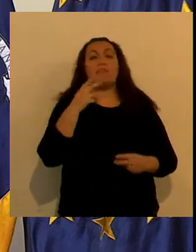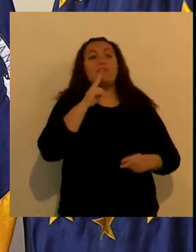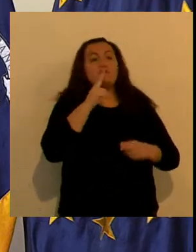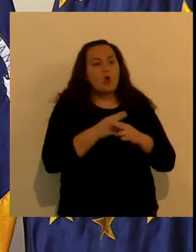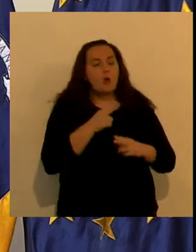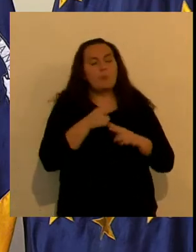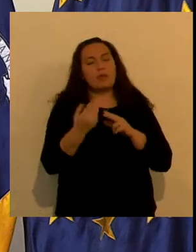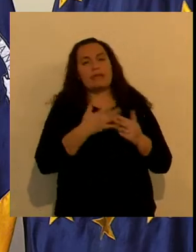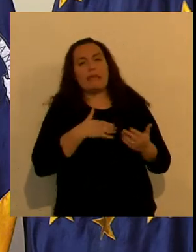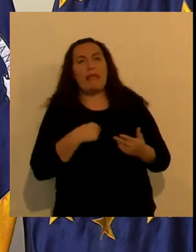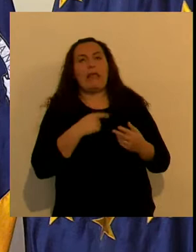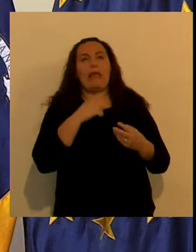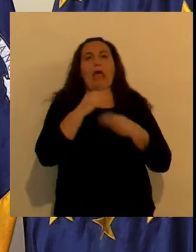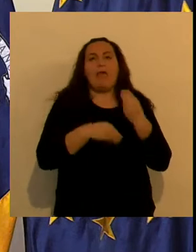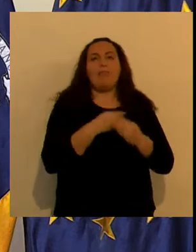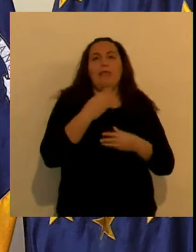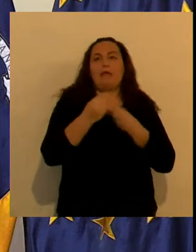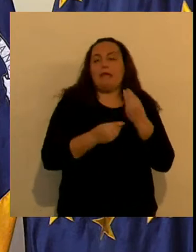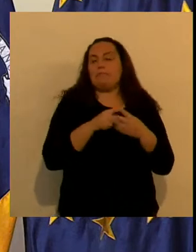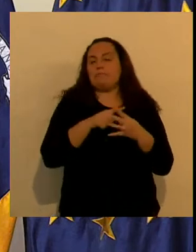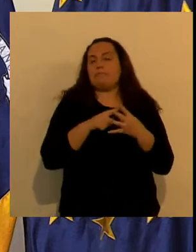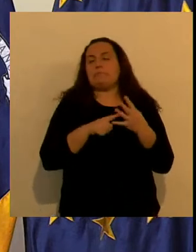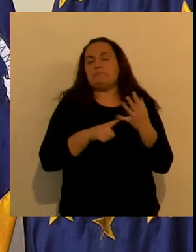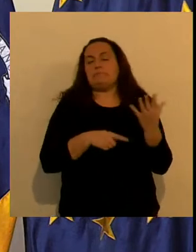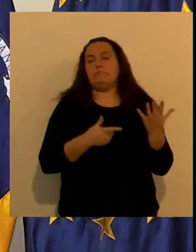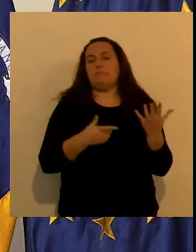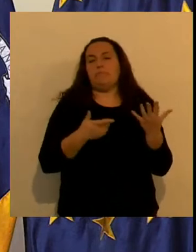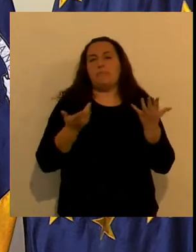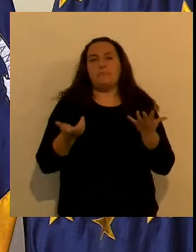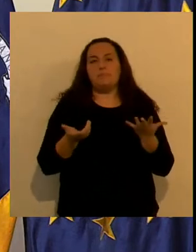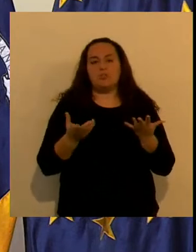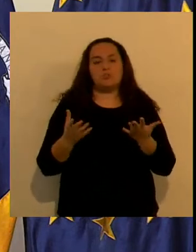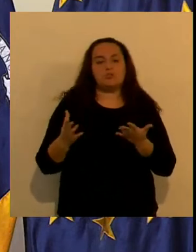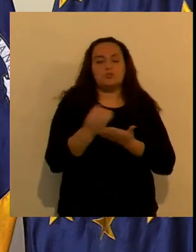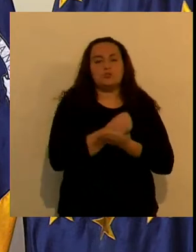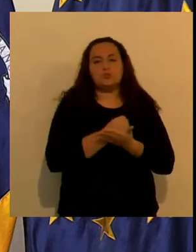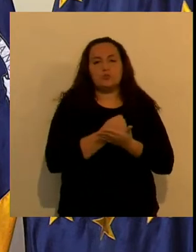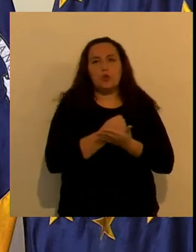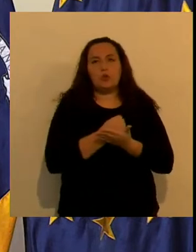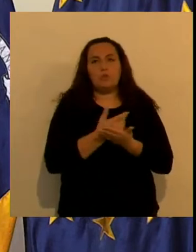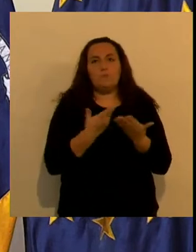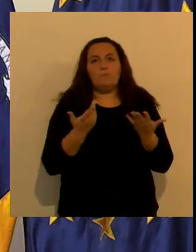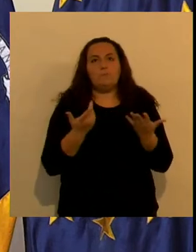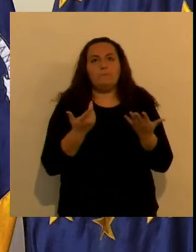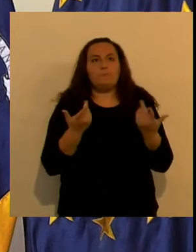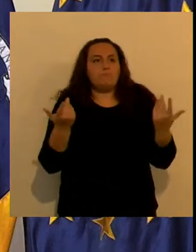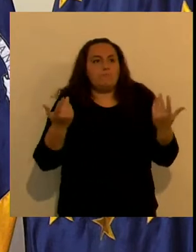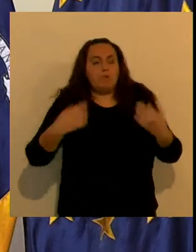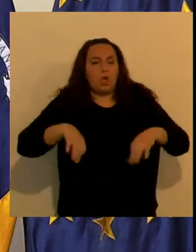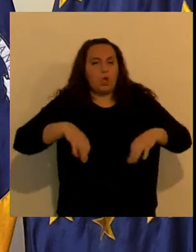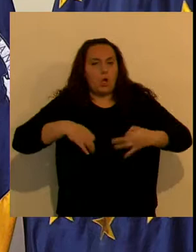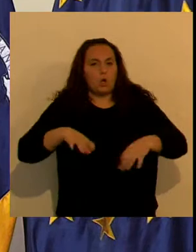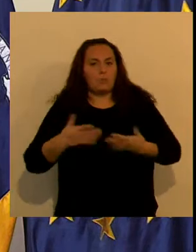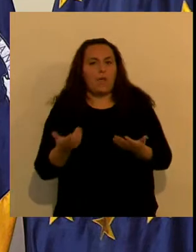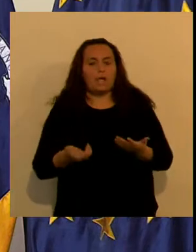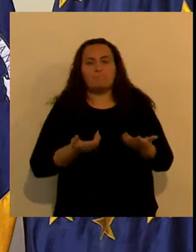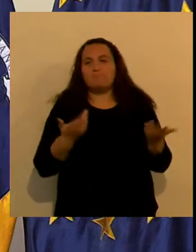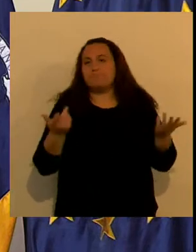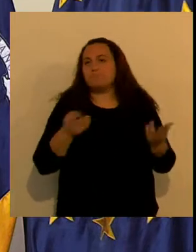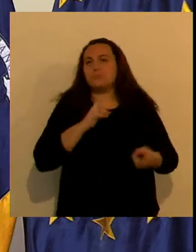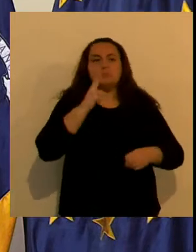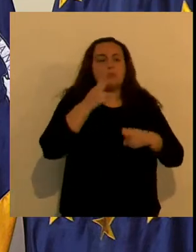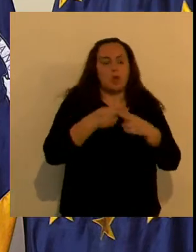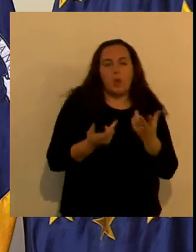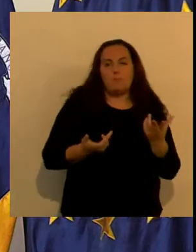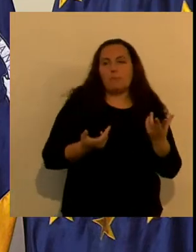Hawking esto, queremos hacer esto, queremos hacer otro, pero todo era bastante estándar. Claro, una eminencia viene y todo el mundo